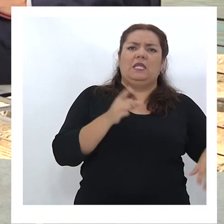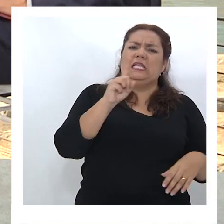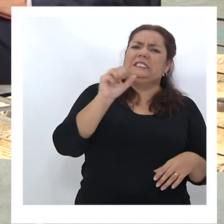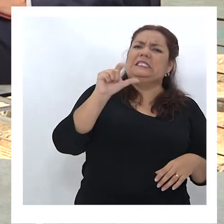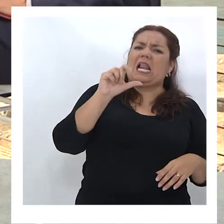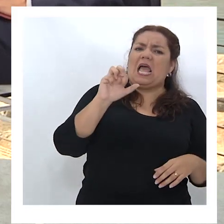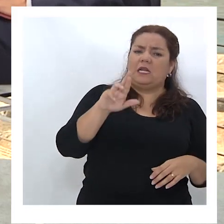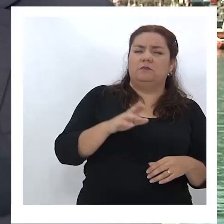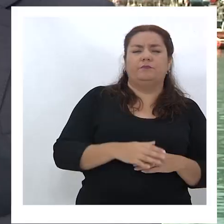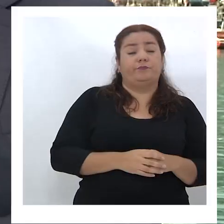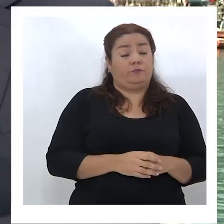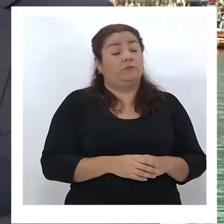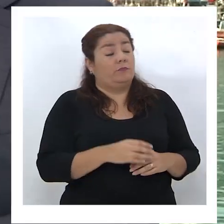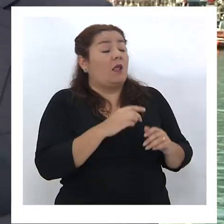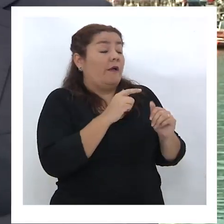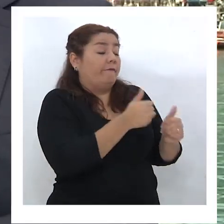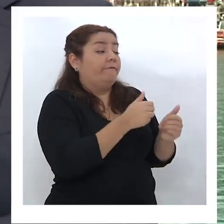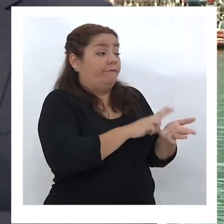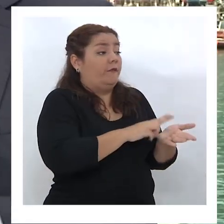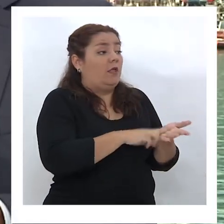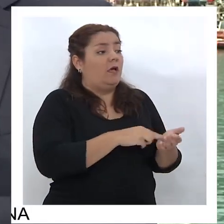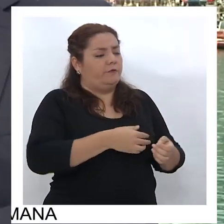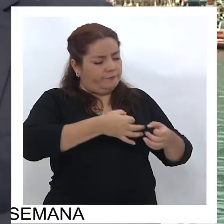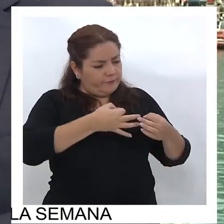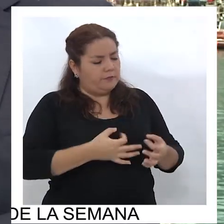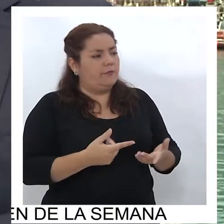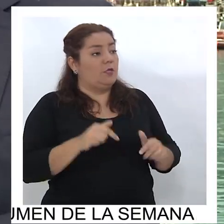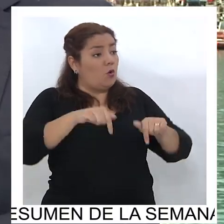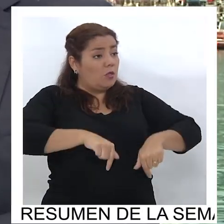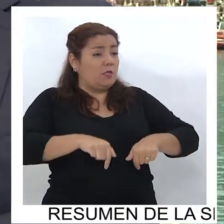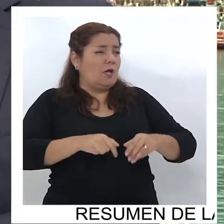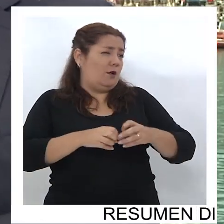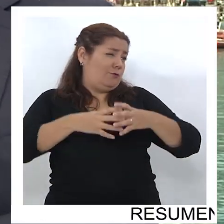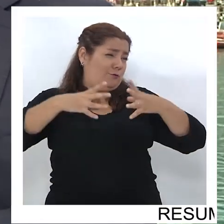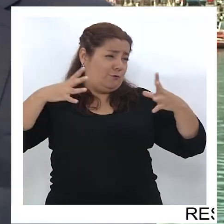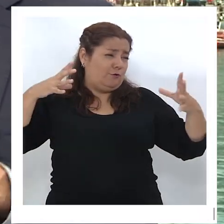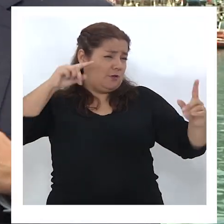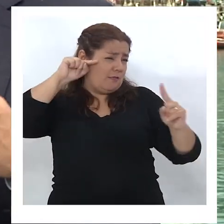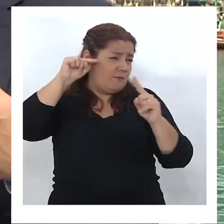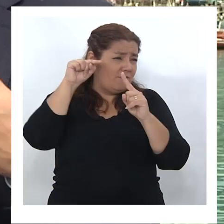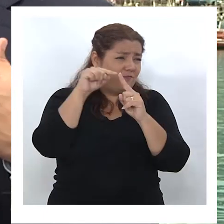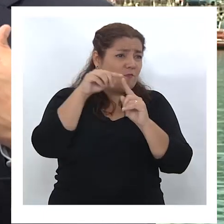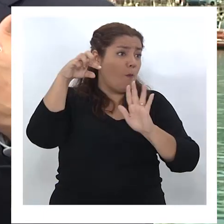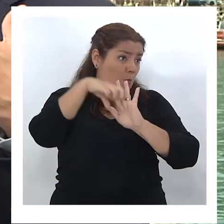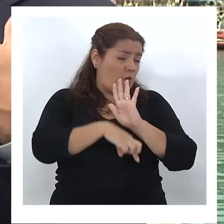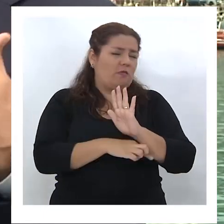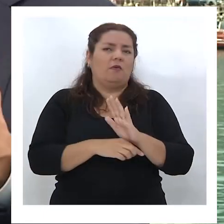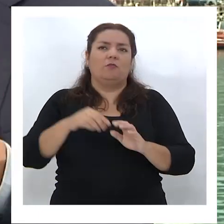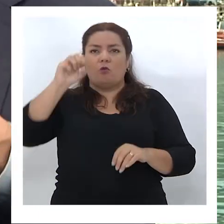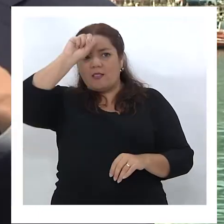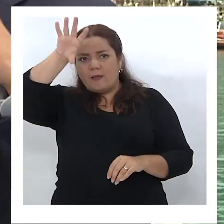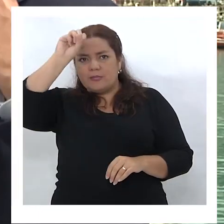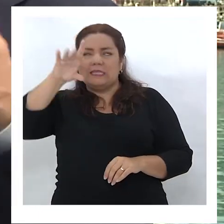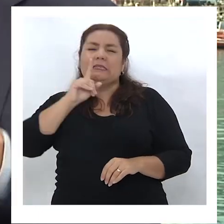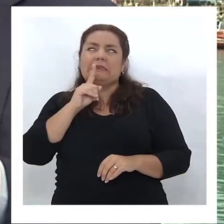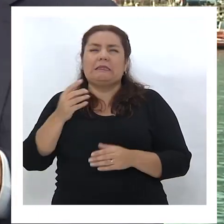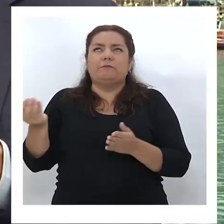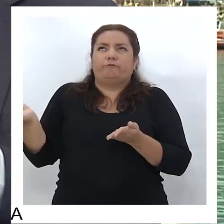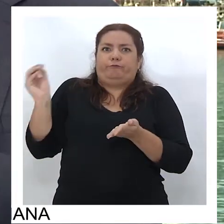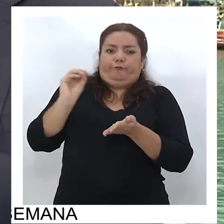desalar? Sí. Claro, bueno, efectivamente, hoy día, especialmente los grandes proyectos mineros, prácticamente ya tienen incorporado en